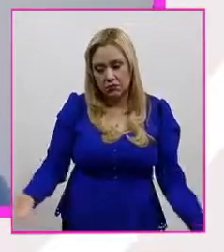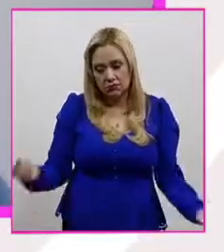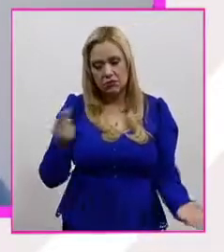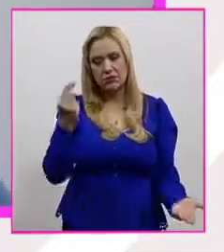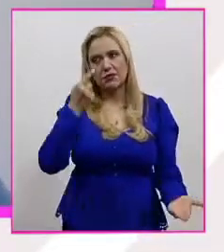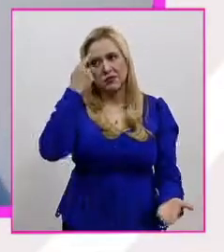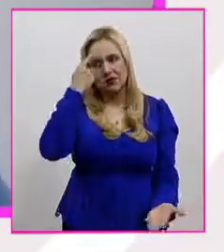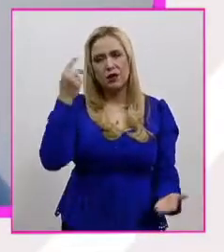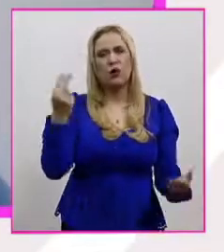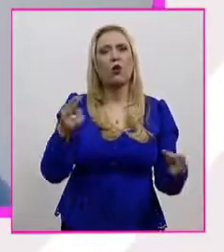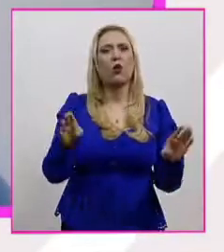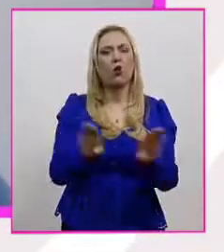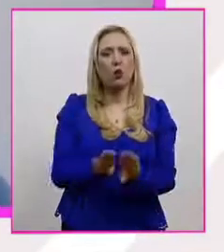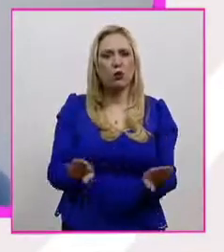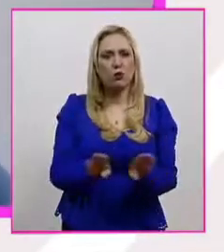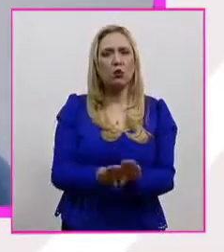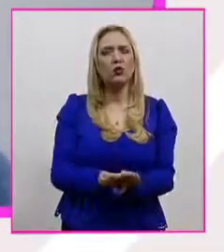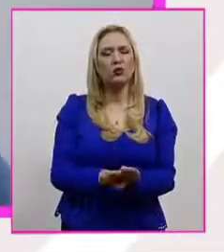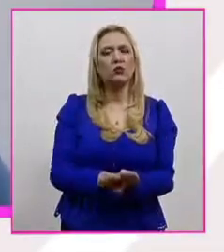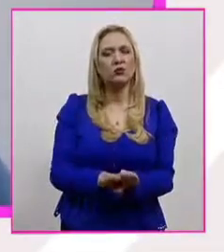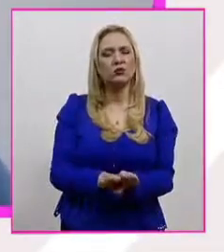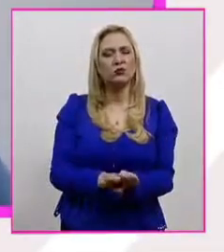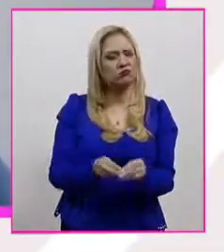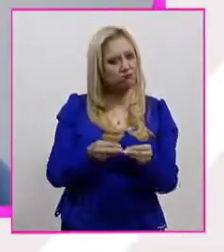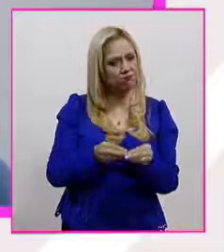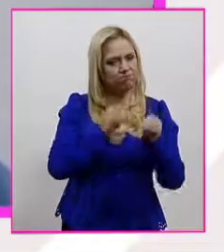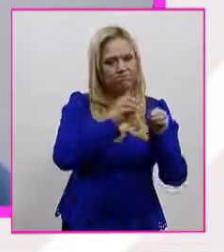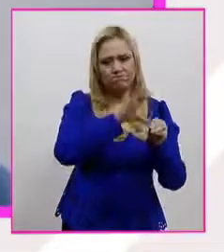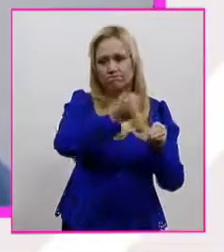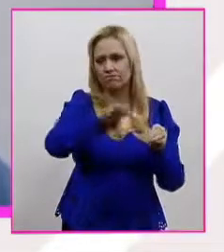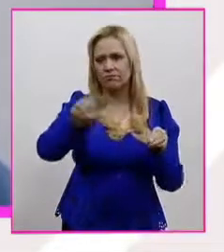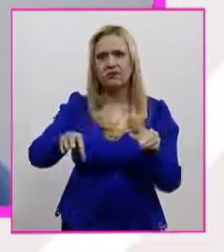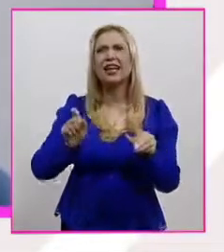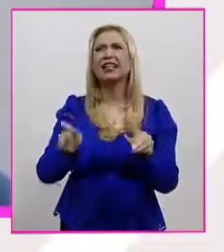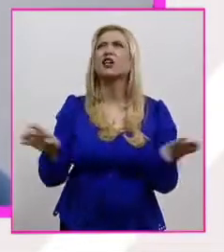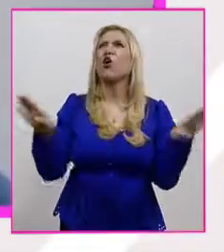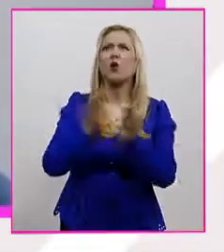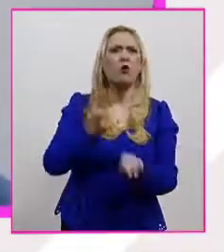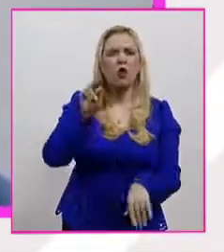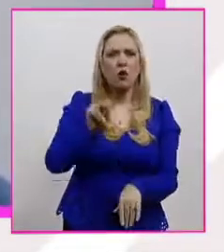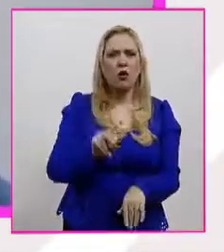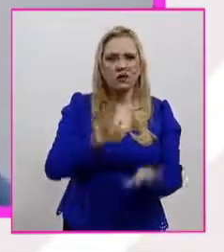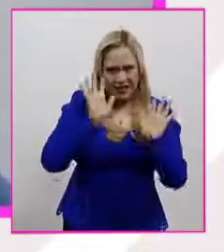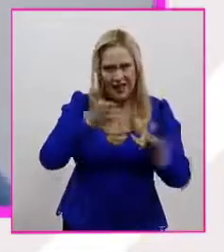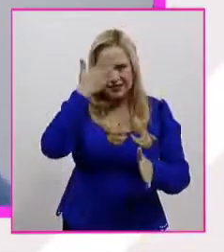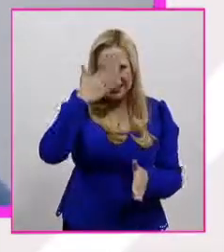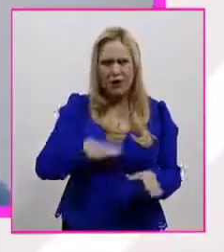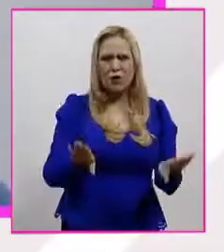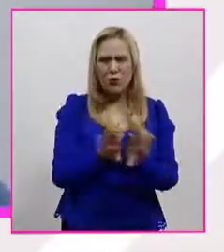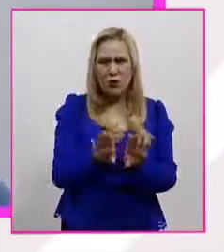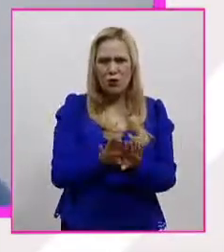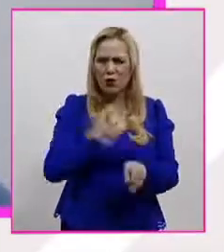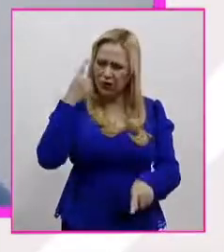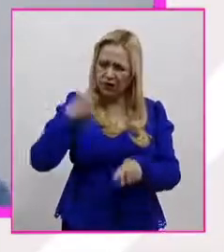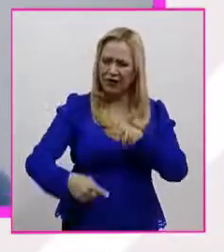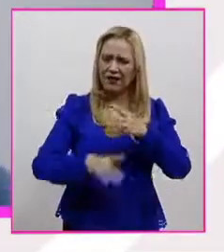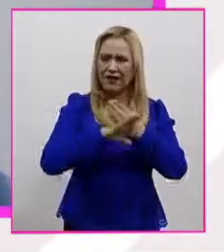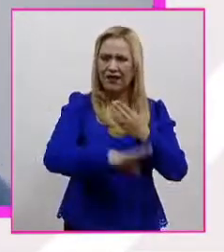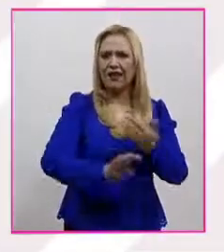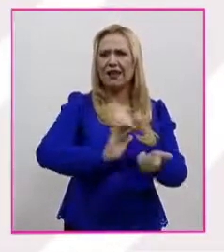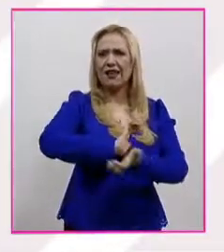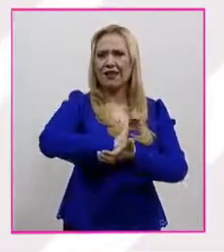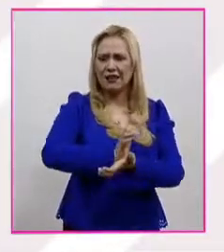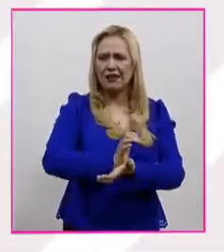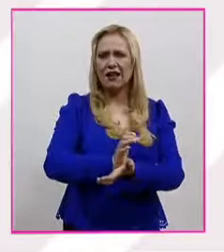los mecanismos y herramientas de política pública para que efectivamente no reproduzcan la discriminación. Si no actuamos, se